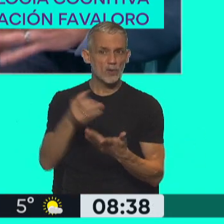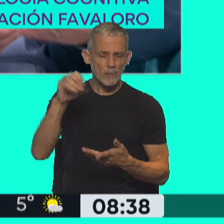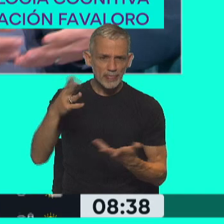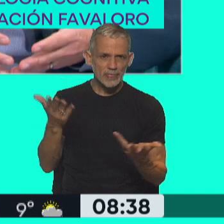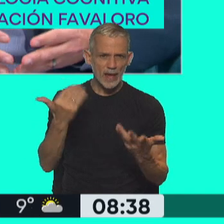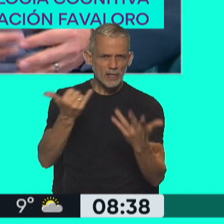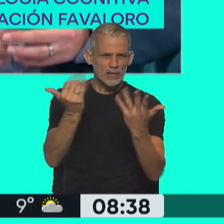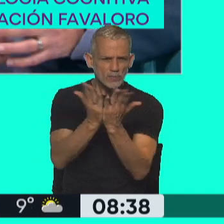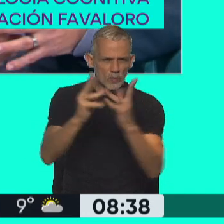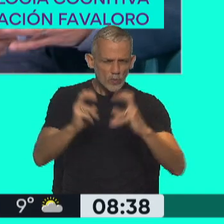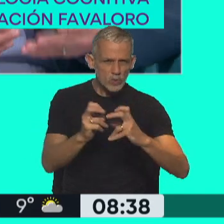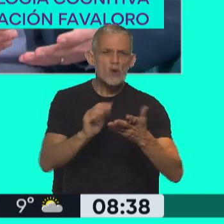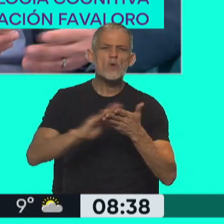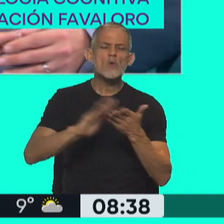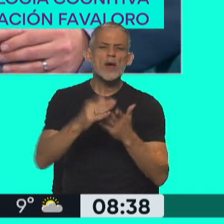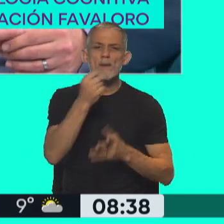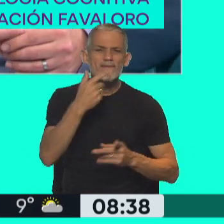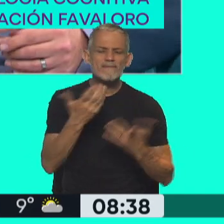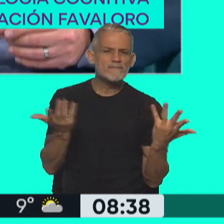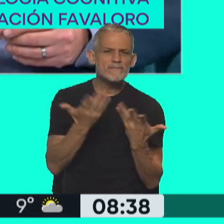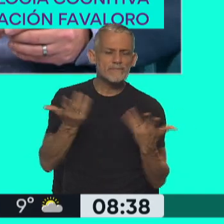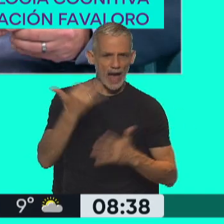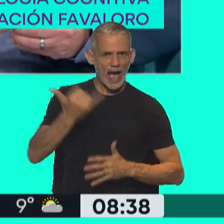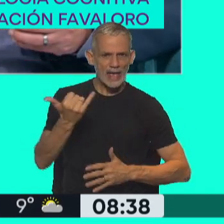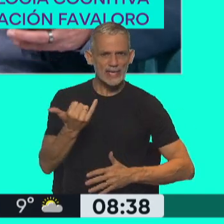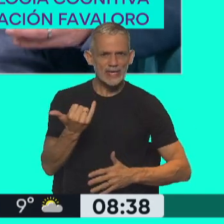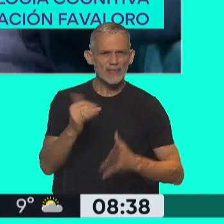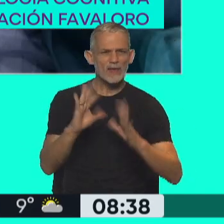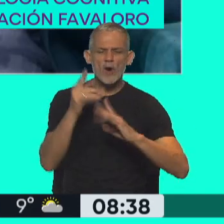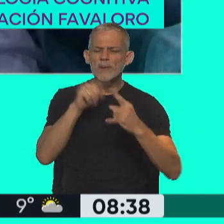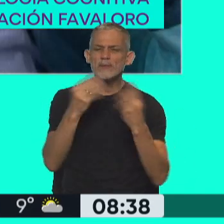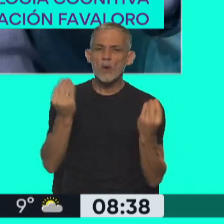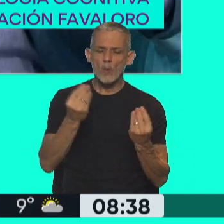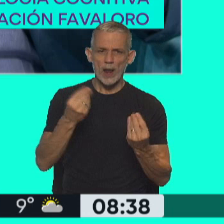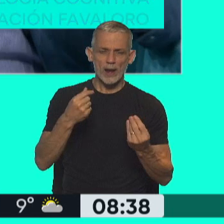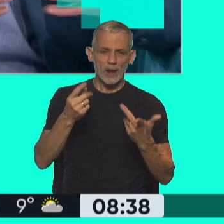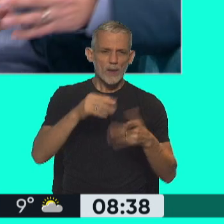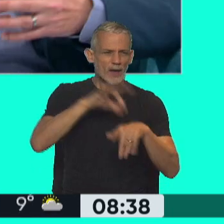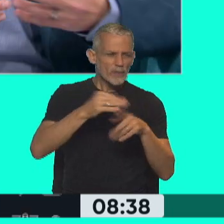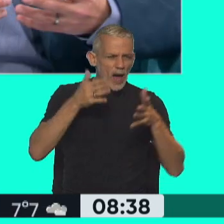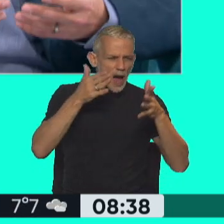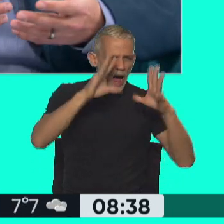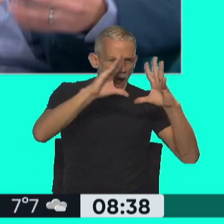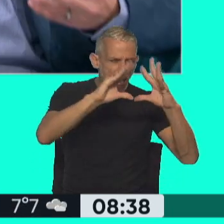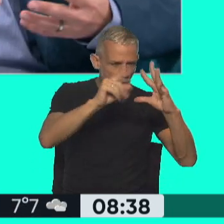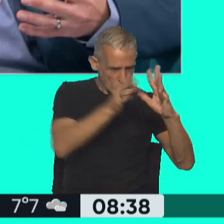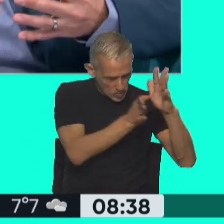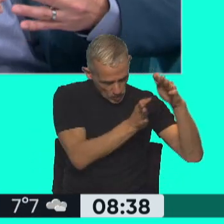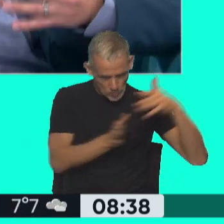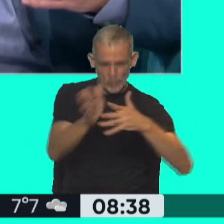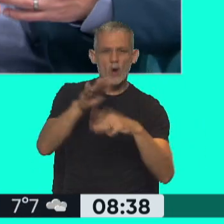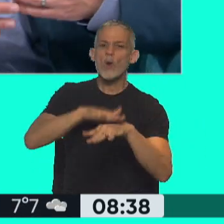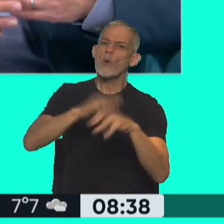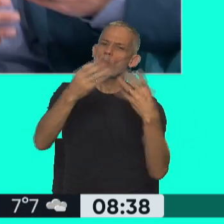o se han estudiado mucho nuevas medicaciones que tienen el objetivo de cambiar el curso de la enfermedad, es decir, no curar,